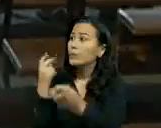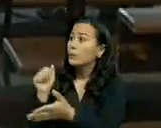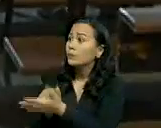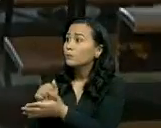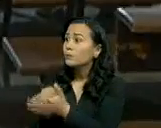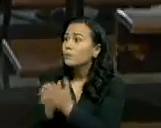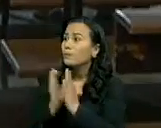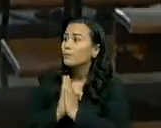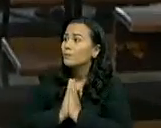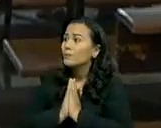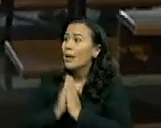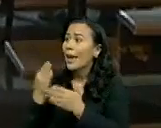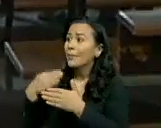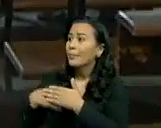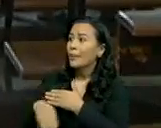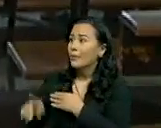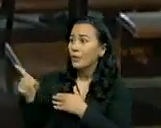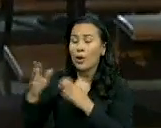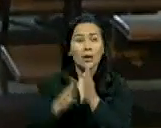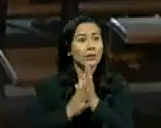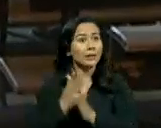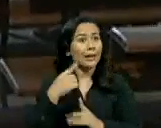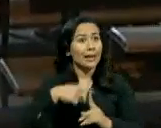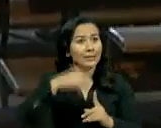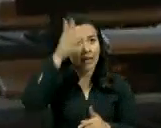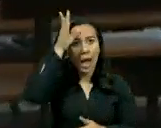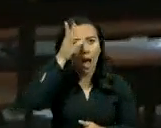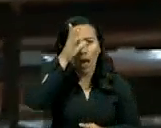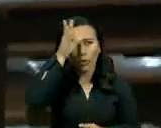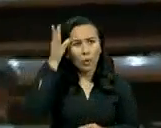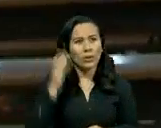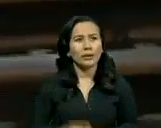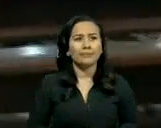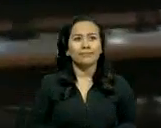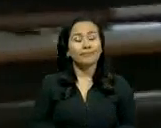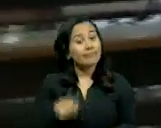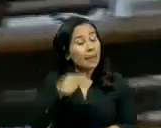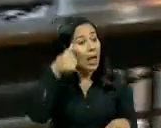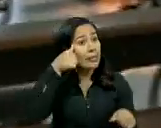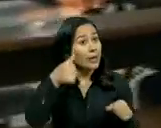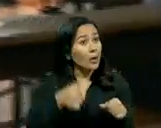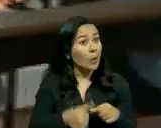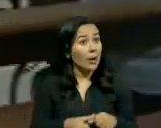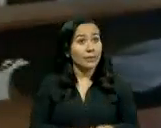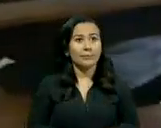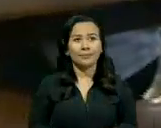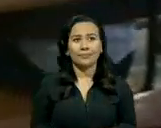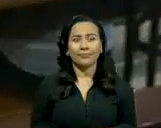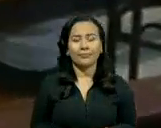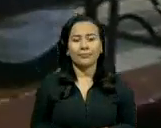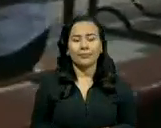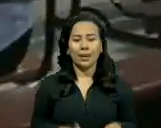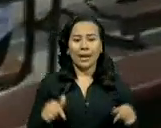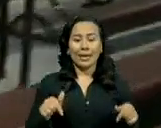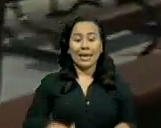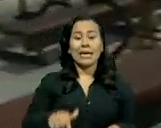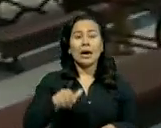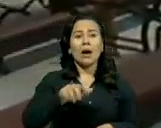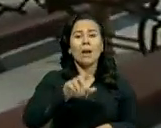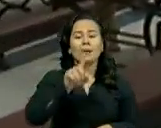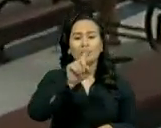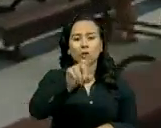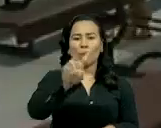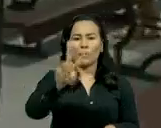Viacrucis en el interior de esta iglesia católica. Vale recordar que 698 policías,